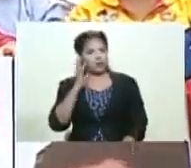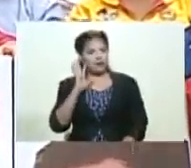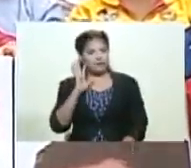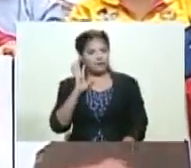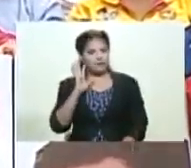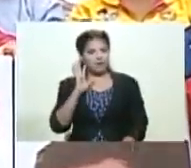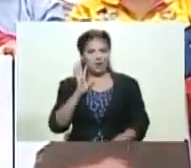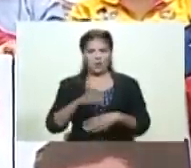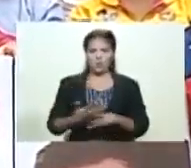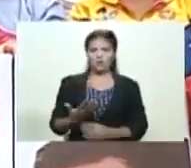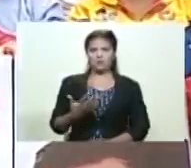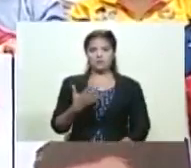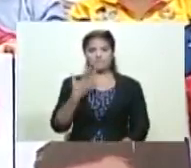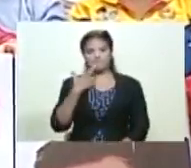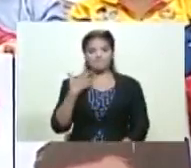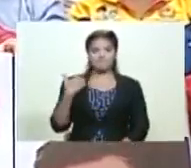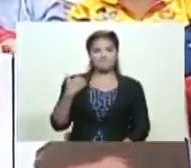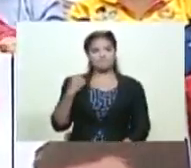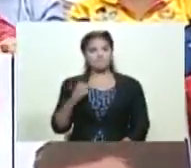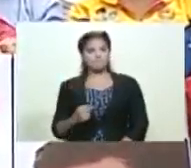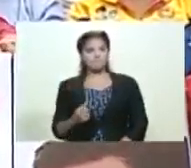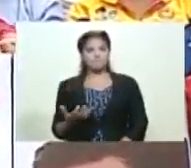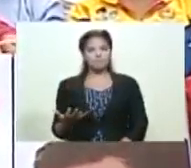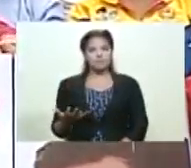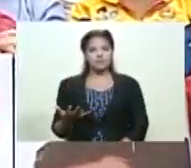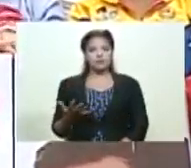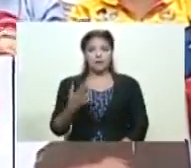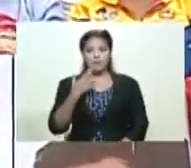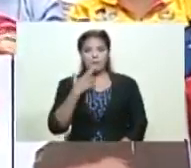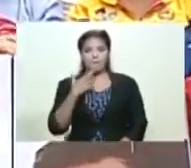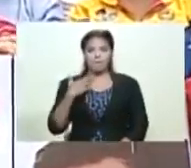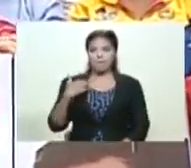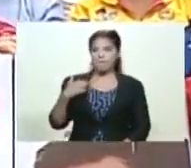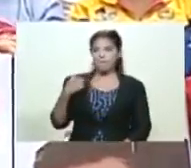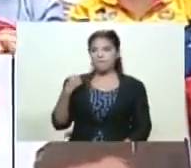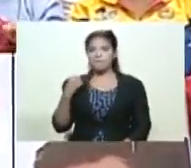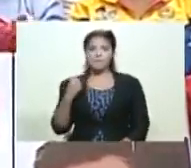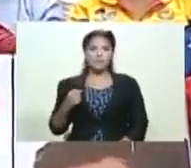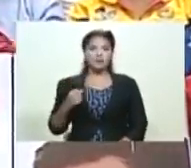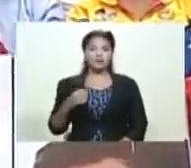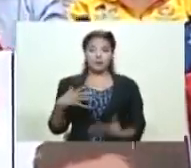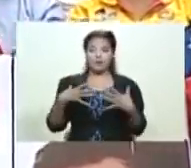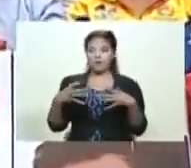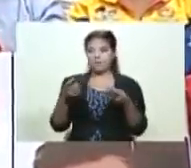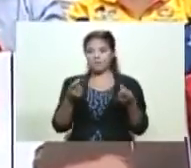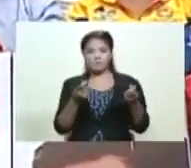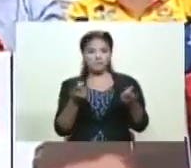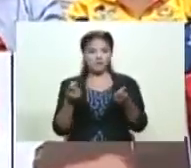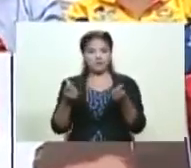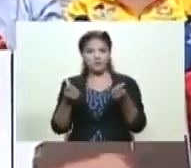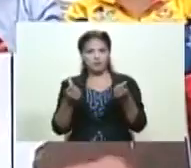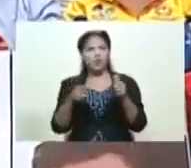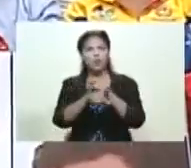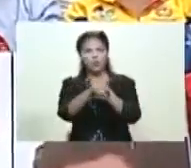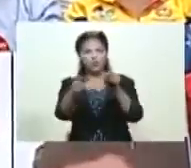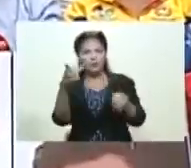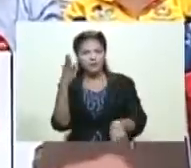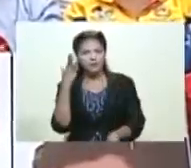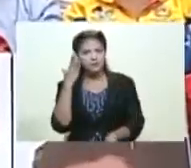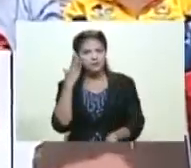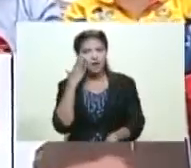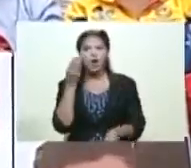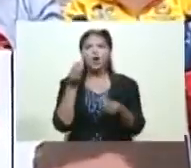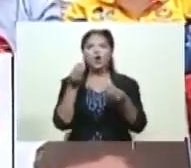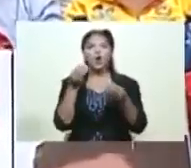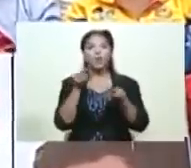por su prepotencia, la prepotencia de los magnates. Ustedes saben cómo ellos